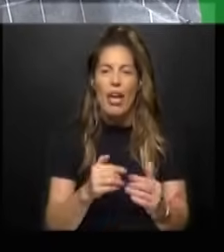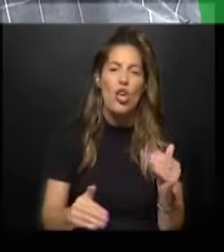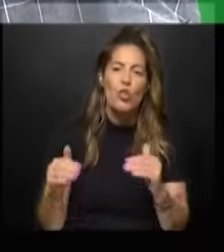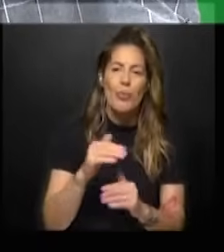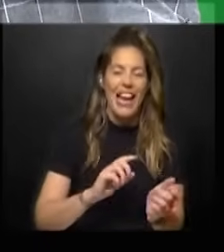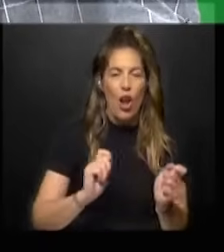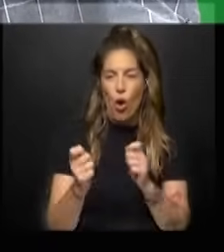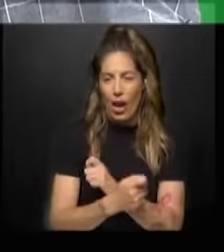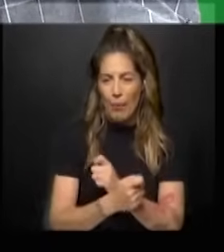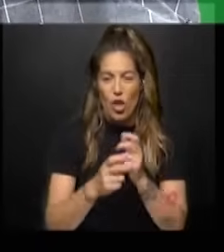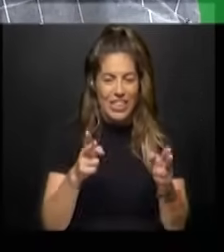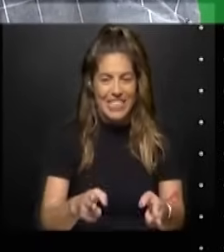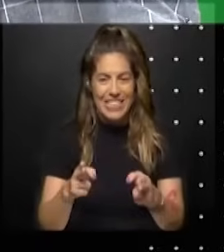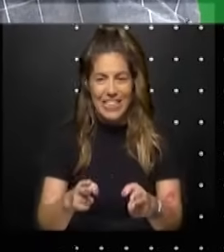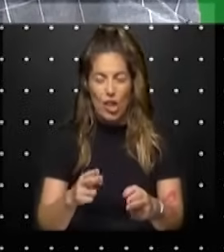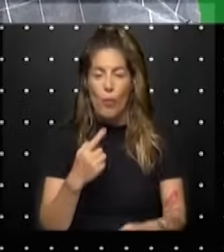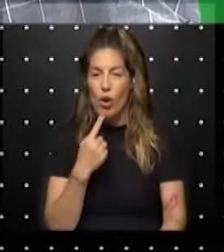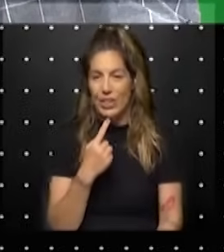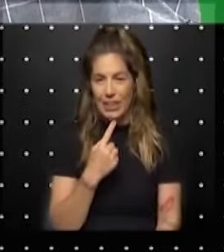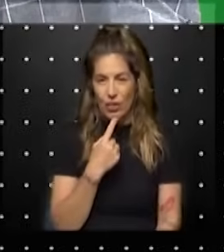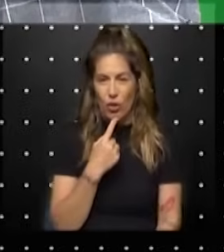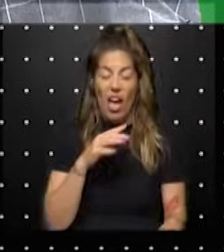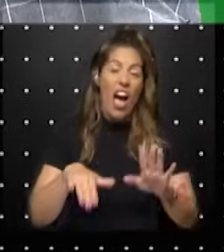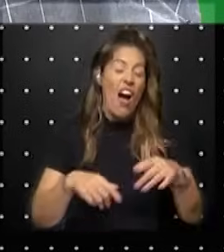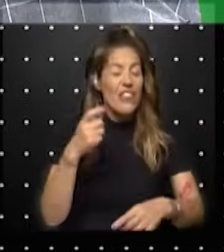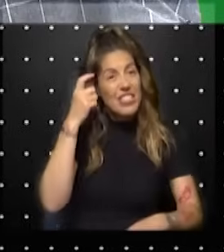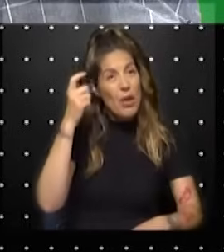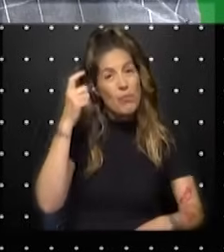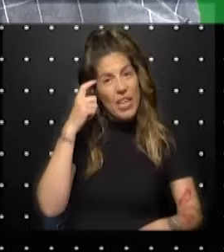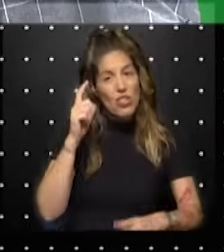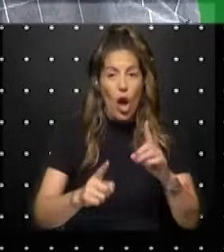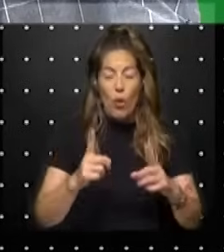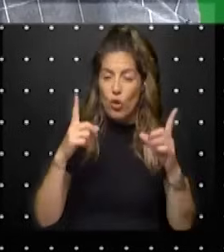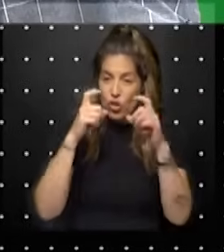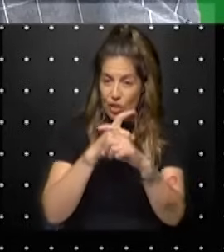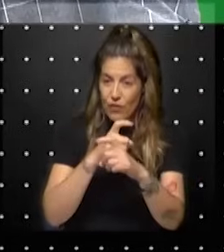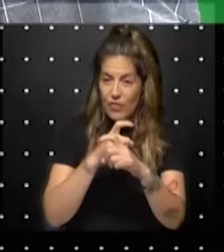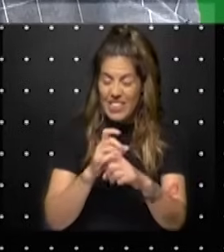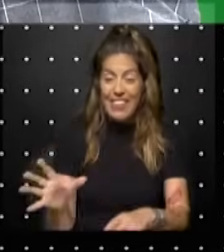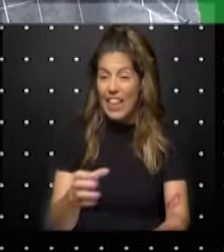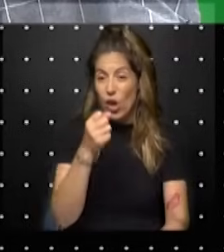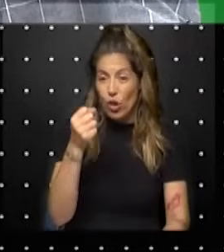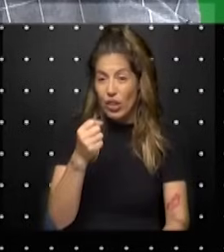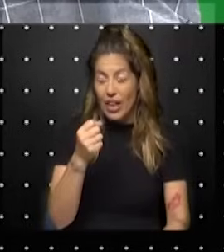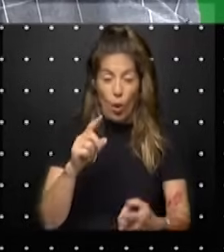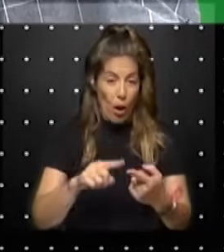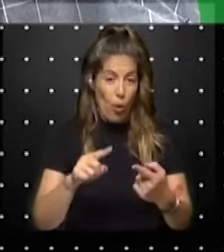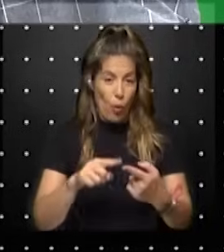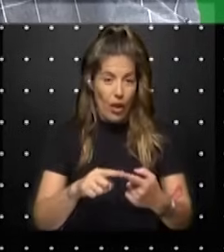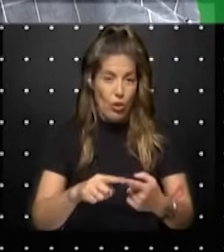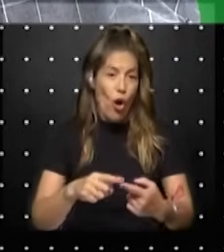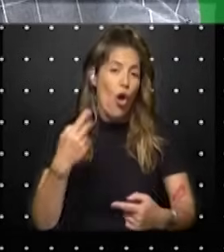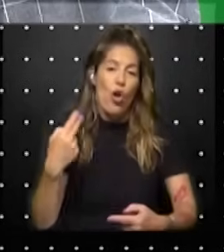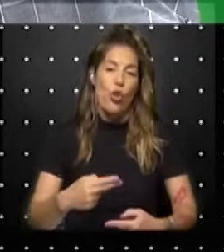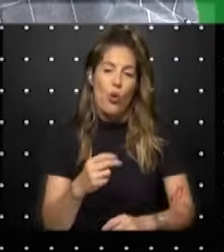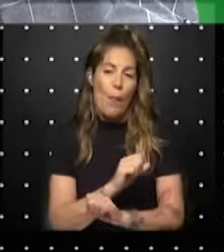los cambios de ciclo político? A veces pienso que algunos son muy difíciles de encontrar como consenso, ¿no?